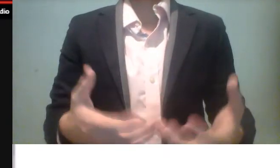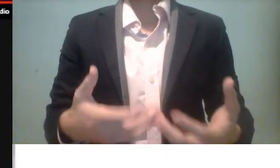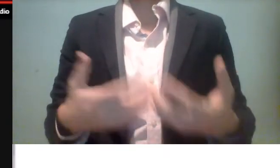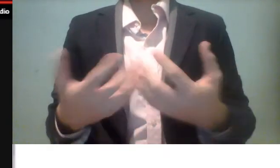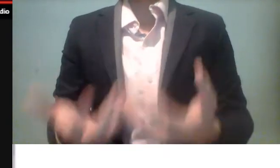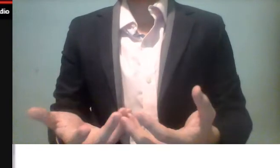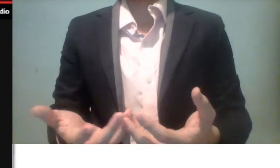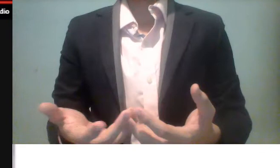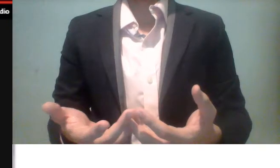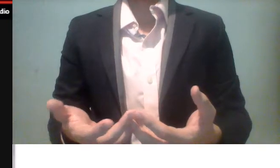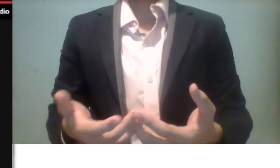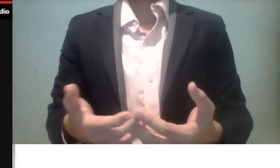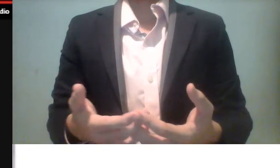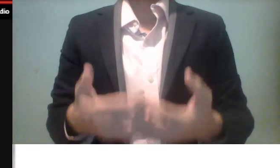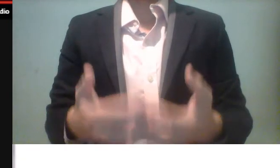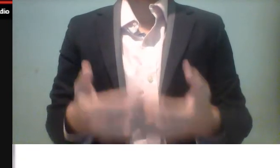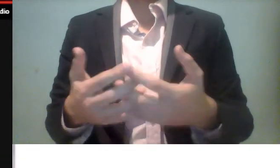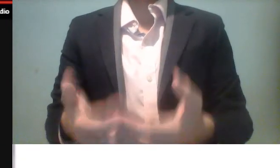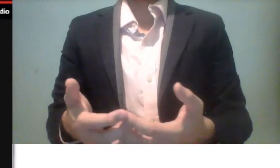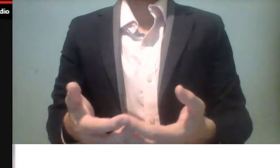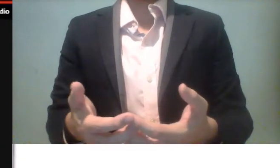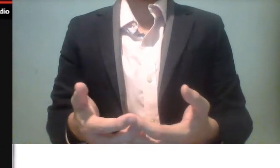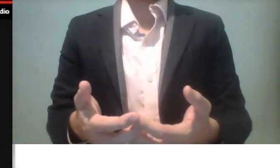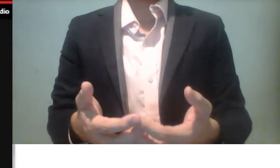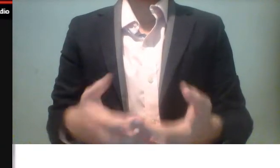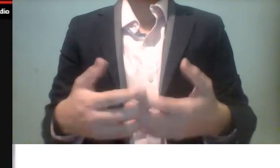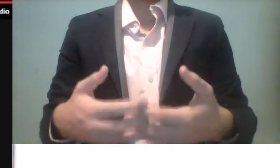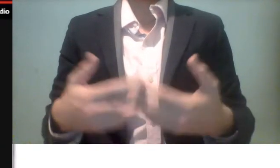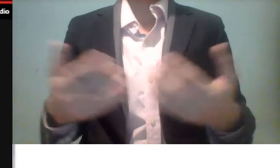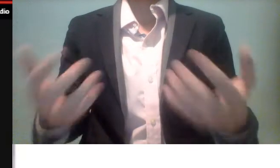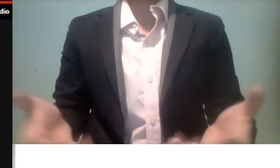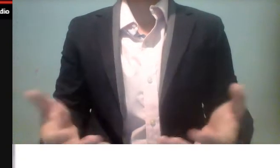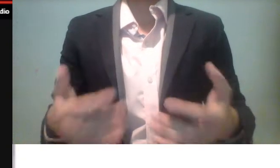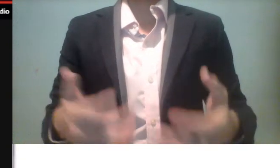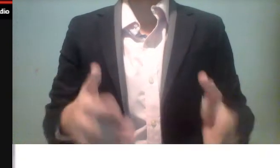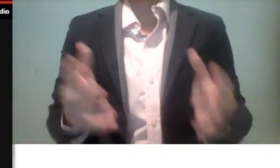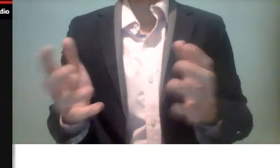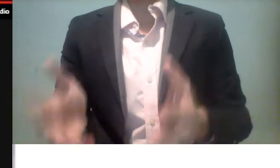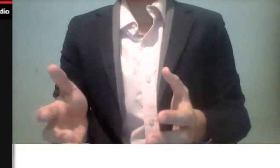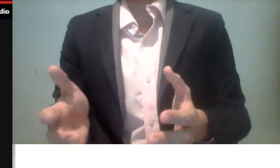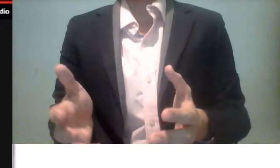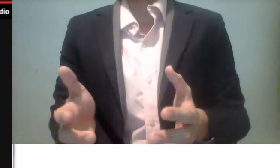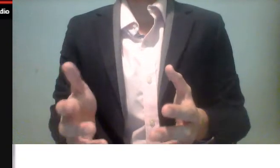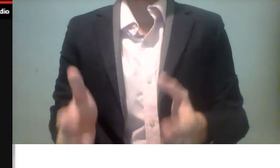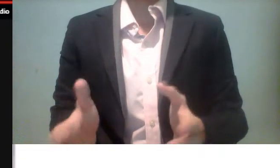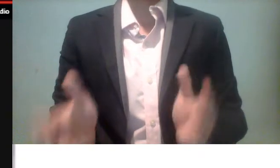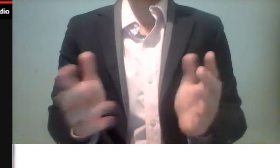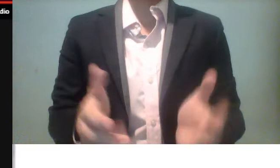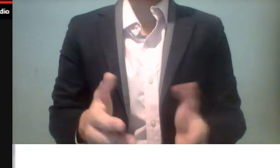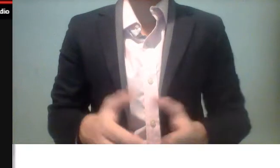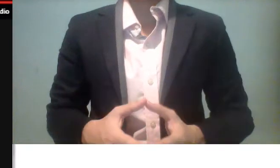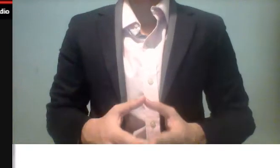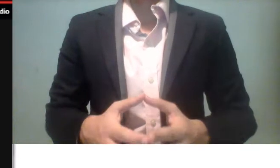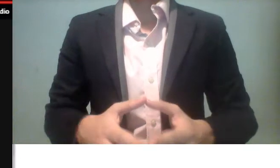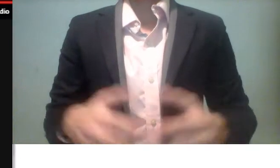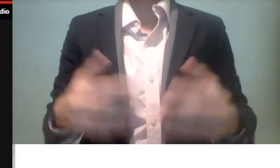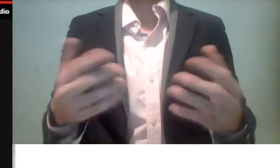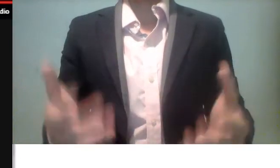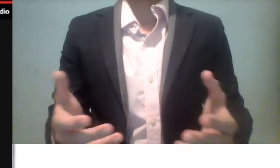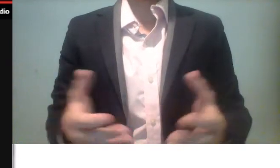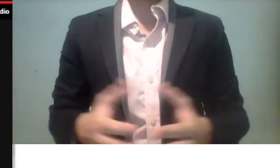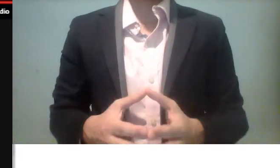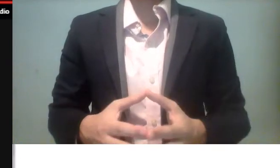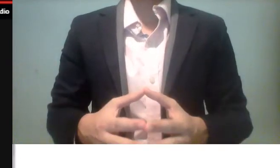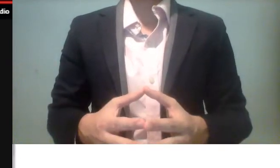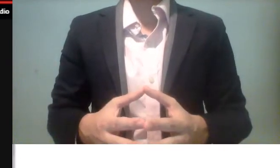derivado principalmente del poco respeto que se tenía al tema de instituciones, sobre todo el poco respeto que había hacia la población, que cuando